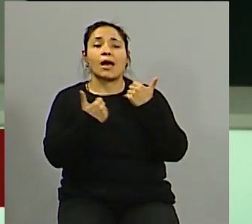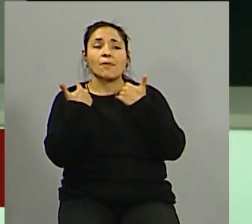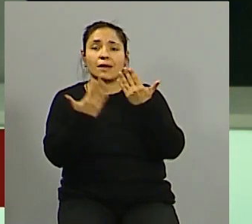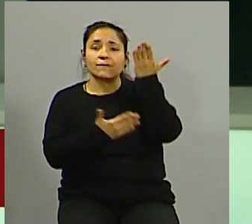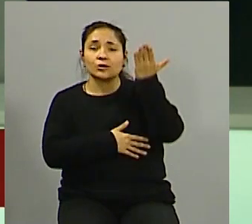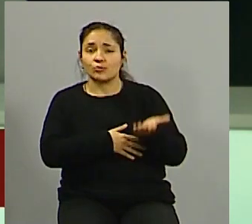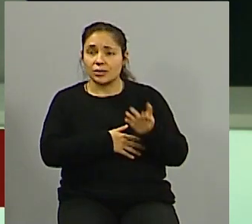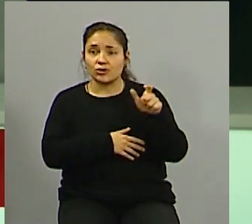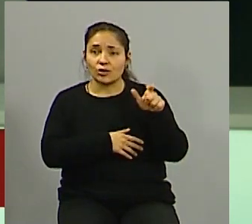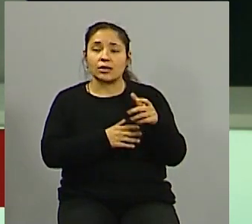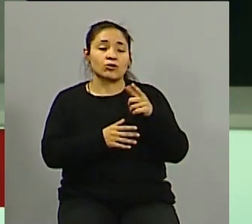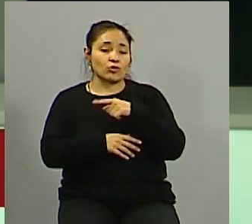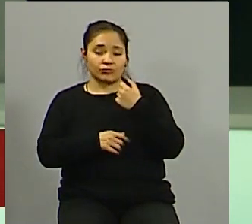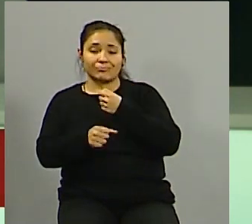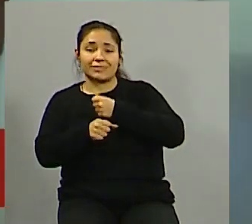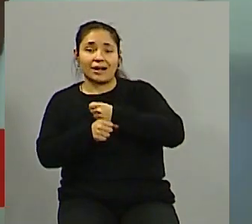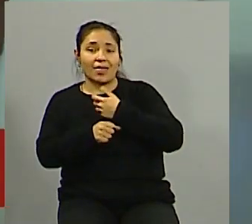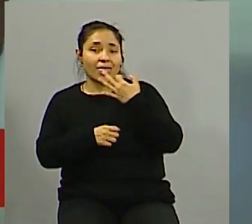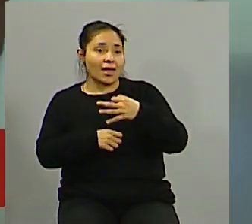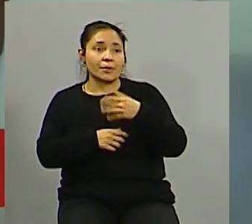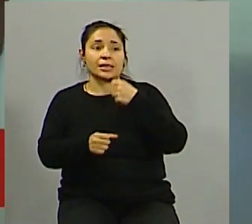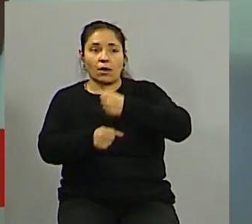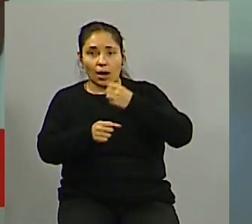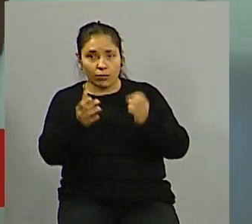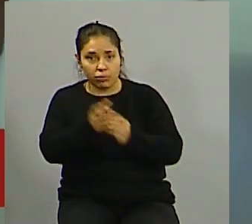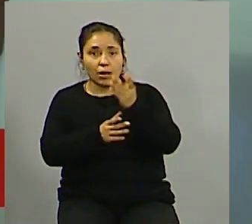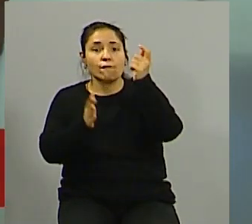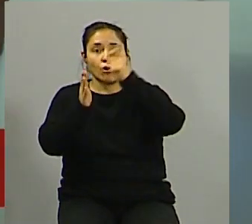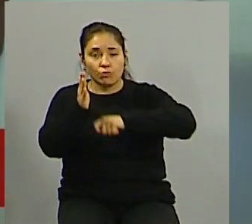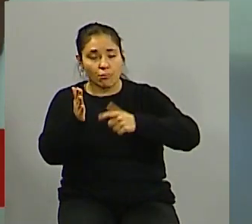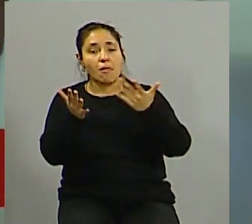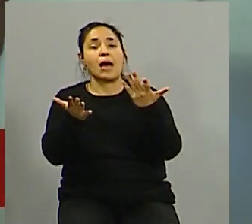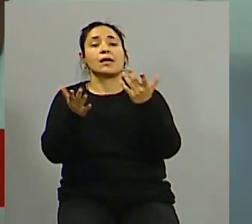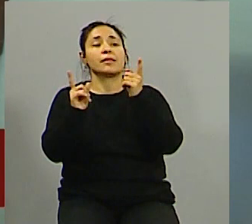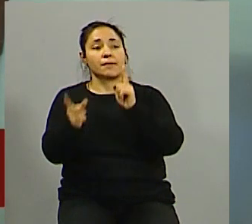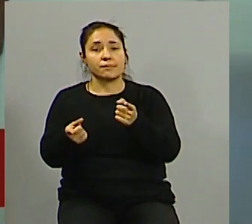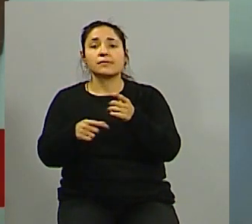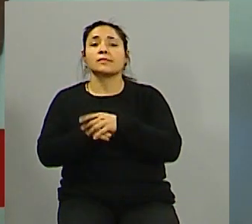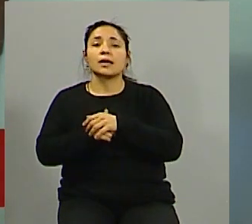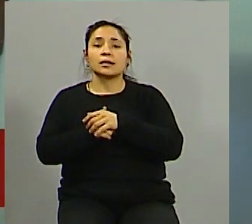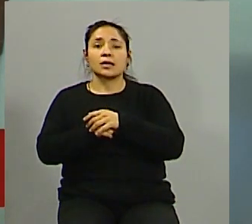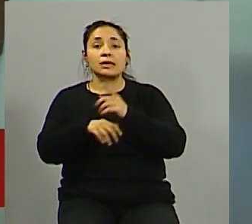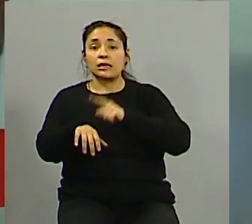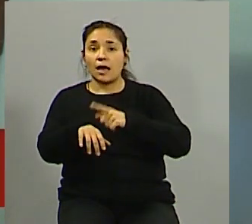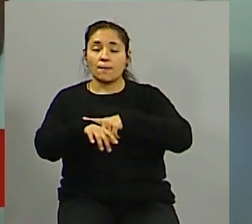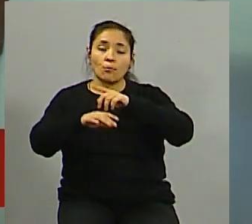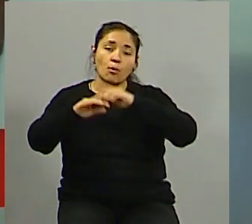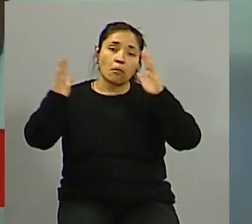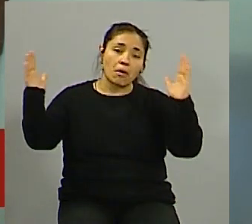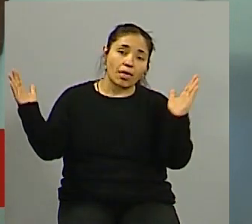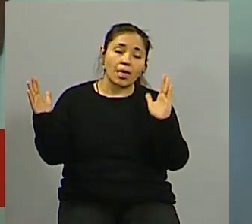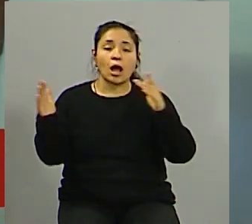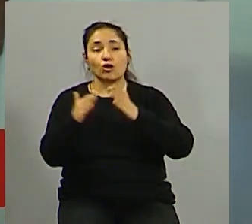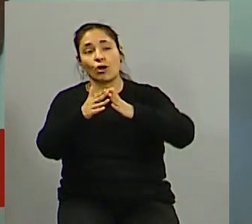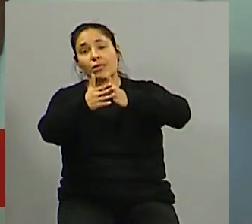trabajar de alguna manera es para que, bueno, exista trabajo y exista trabajo formal y que en el mediano o en el largo plazo no hagan falta